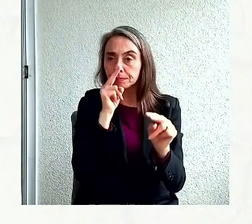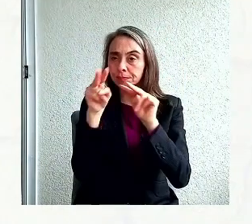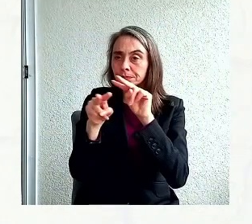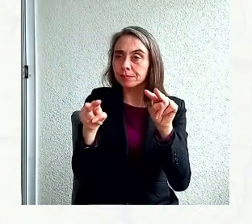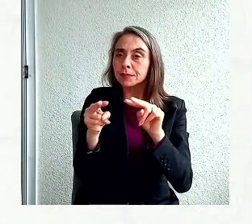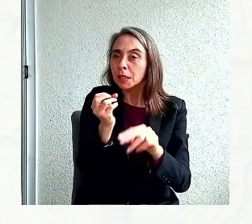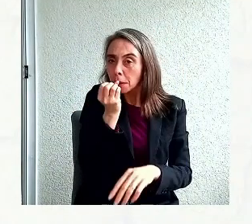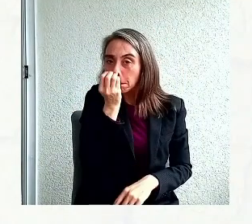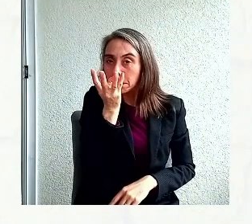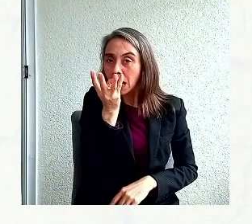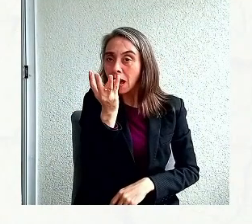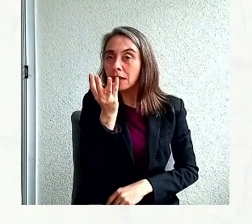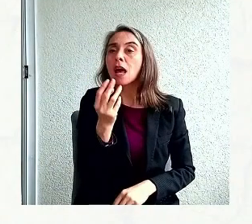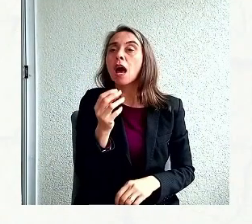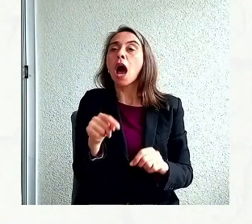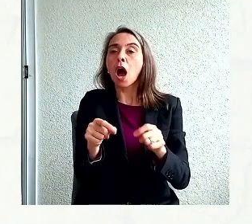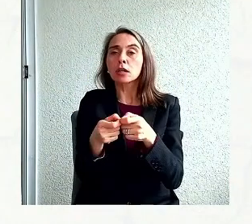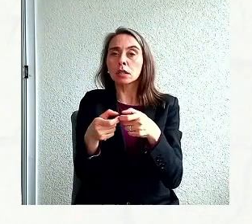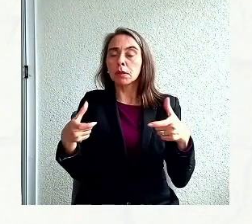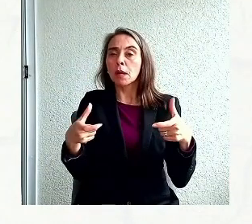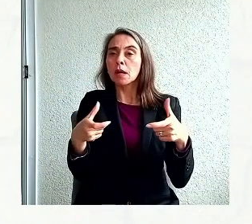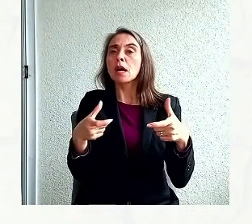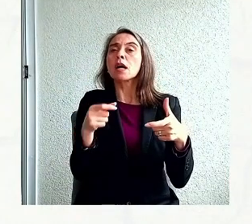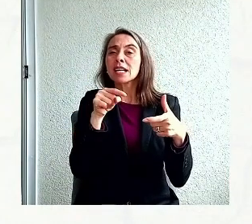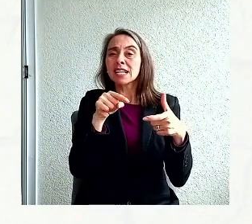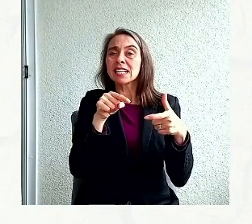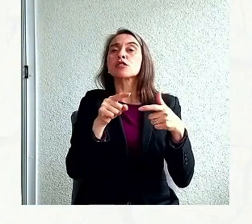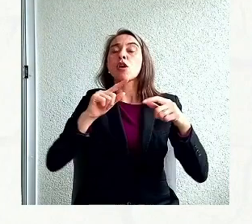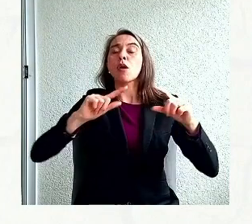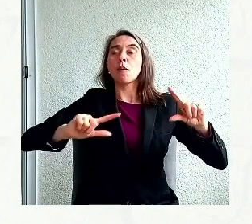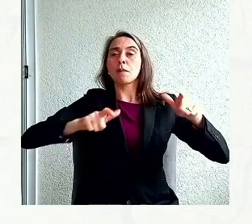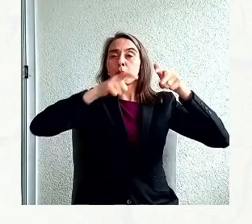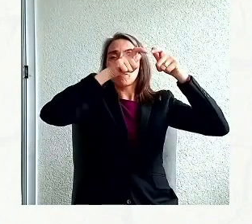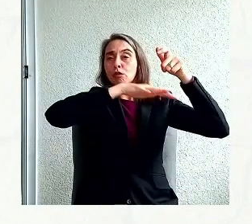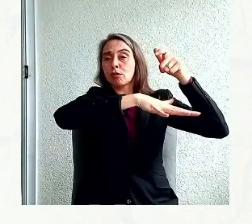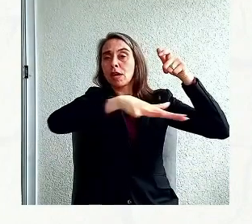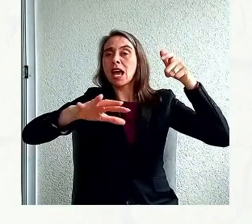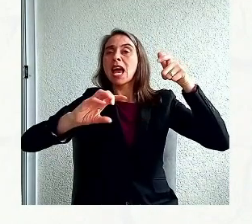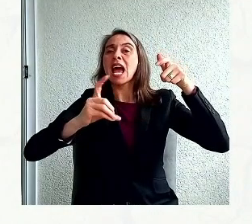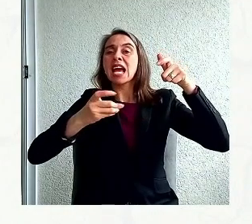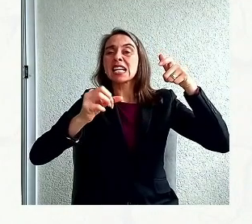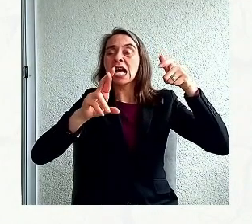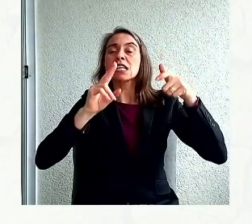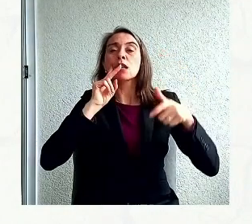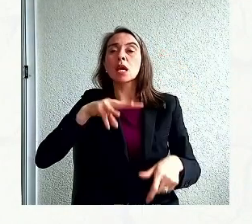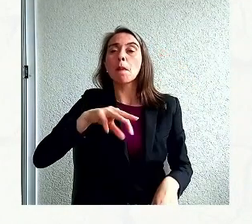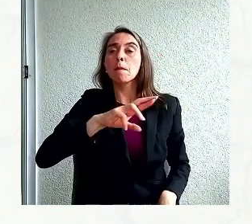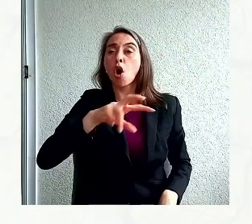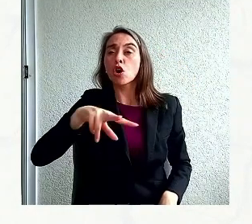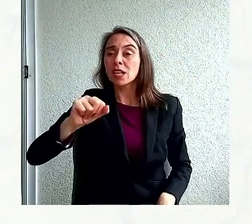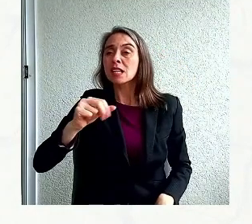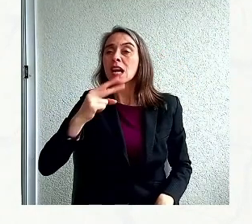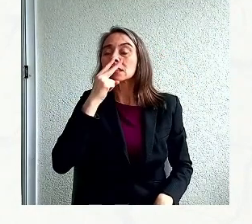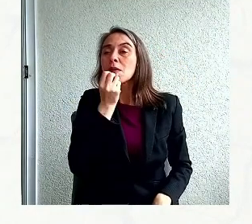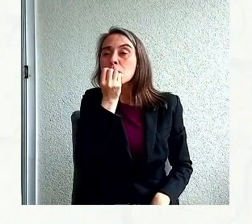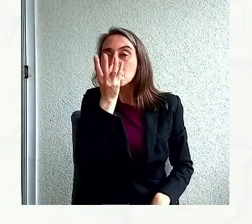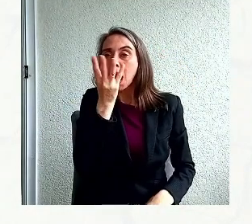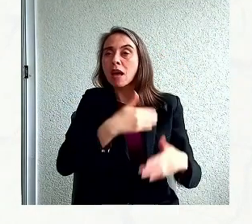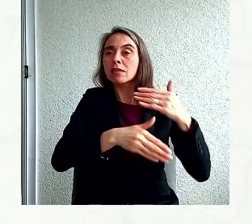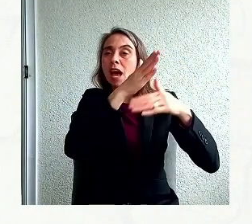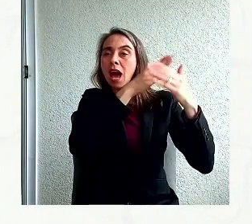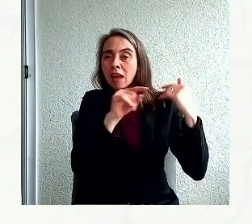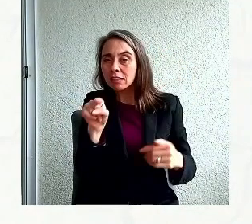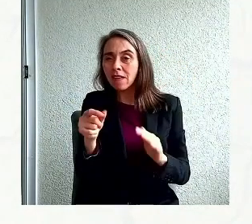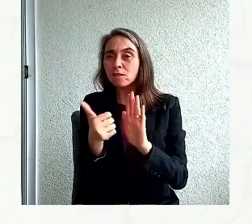glaciar. También se ve una colonización que es bastante más antigua, esta que está aquí, pero que probablemente va a